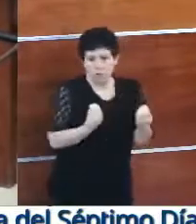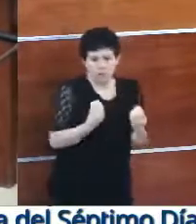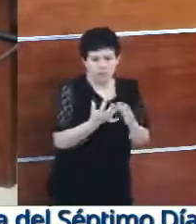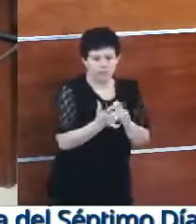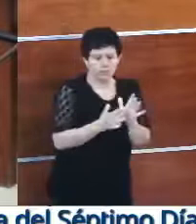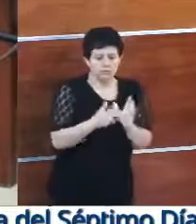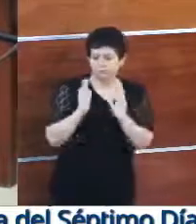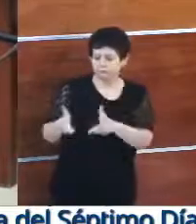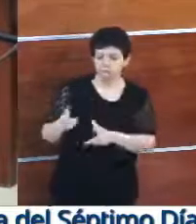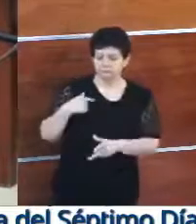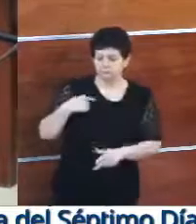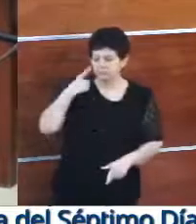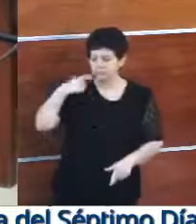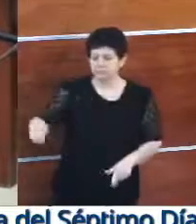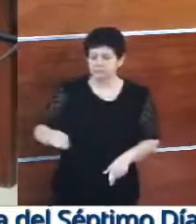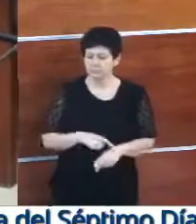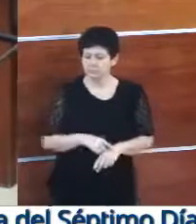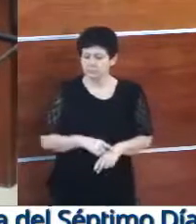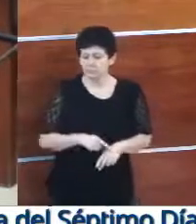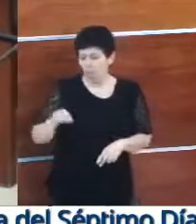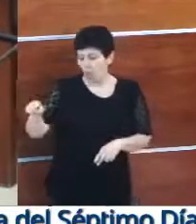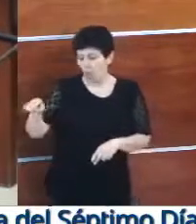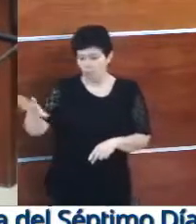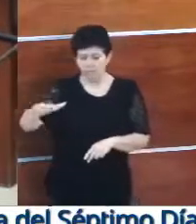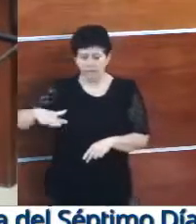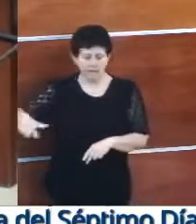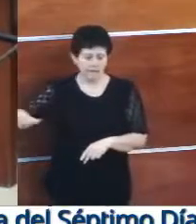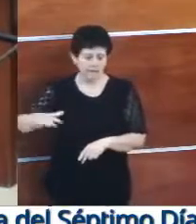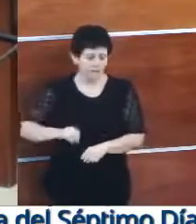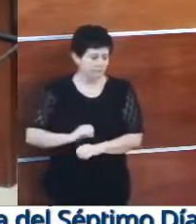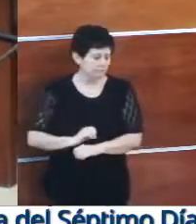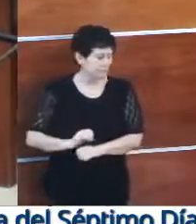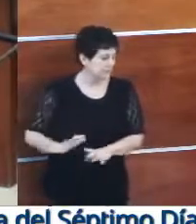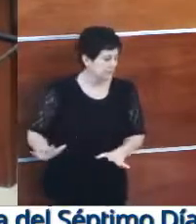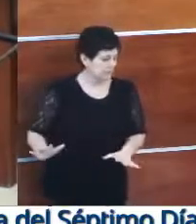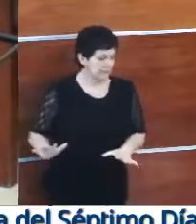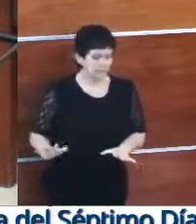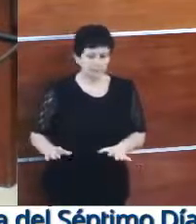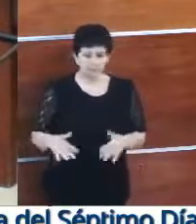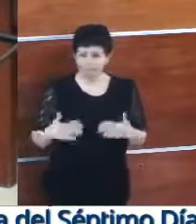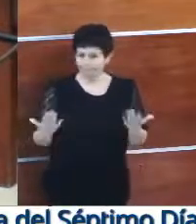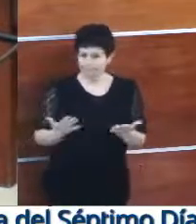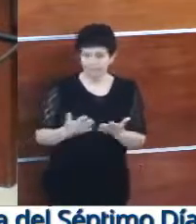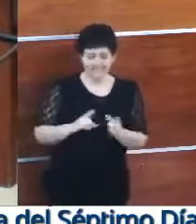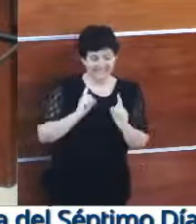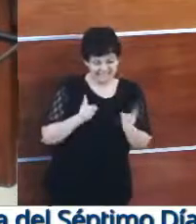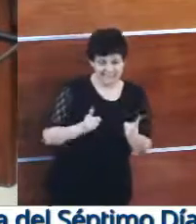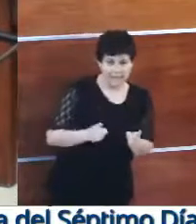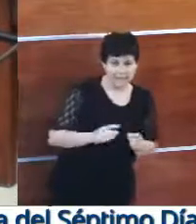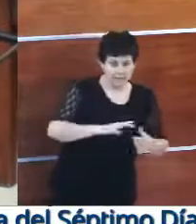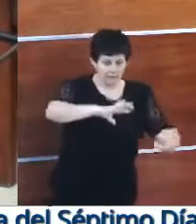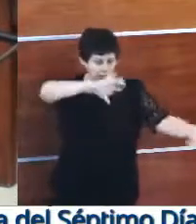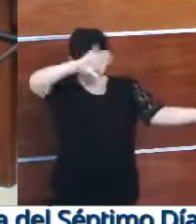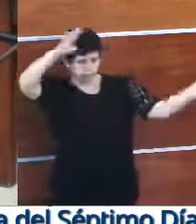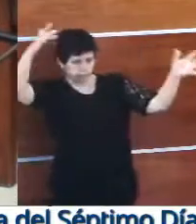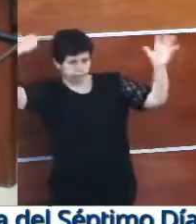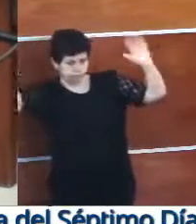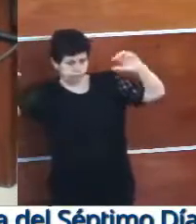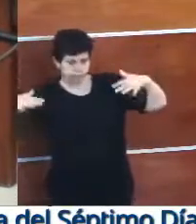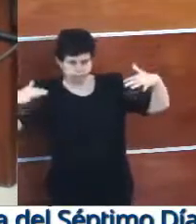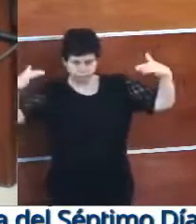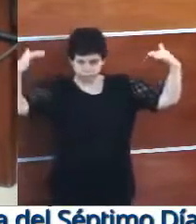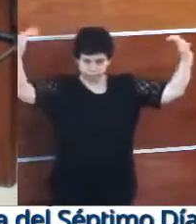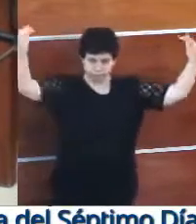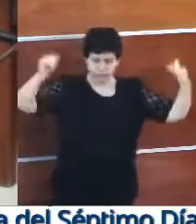conozco, hacedores de maldad. Usó la figura del diluvio y el mundo antediluviano en Mateo